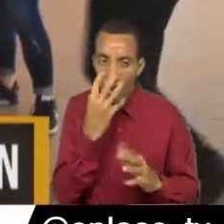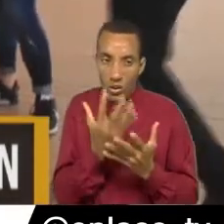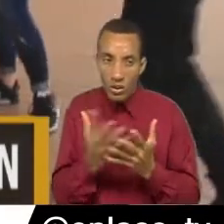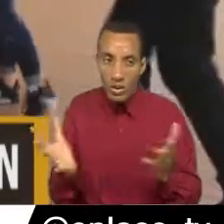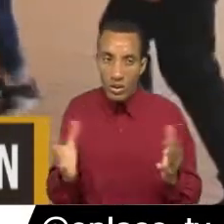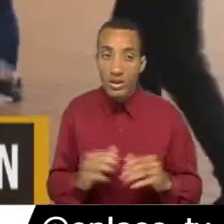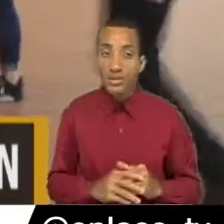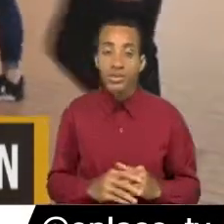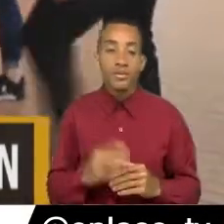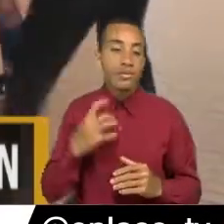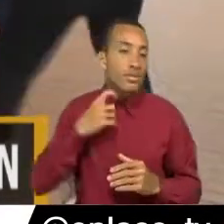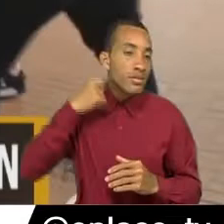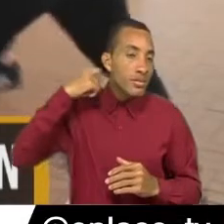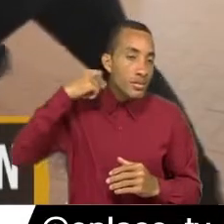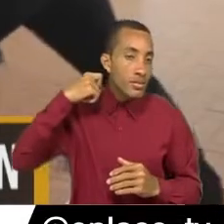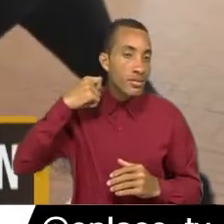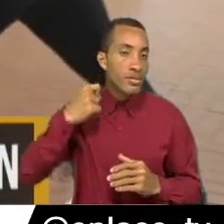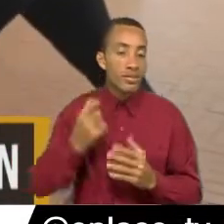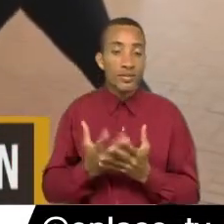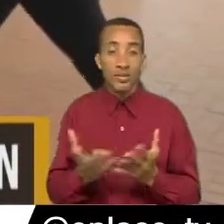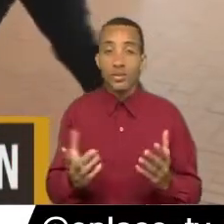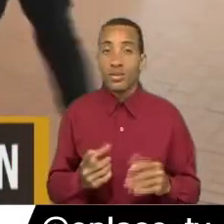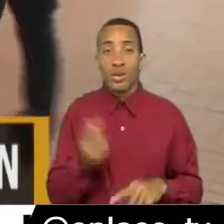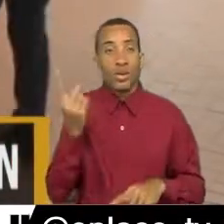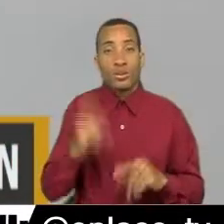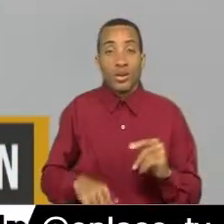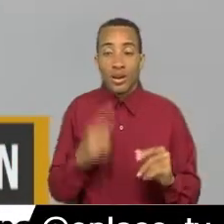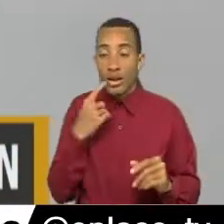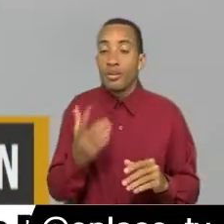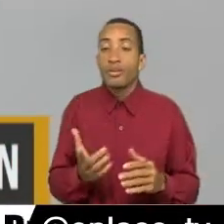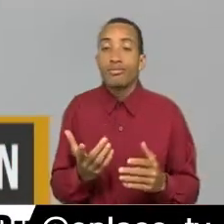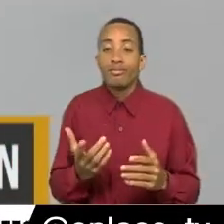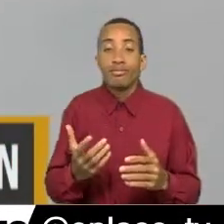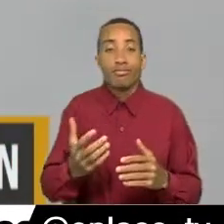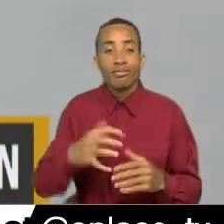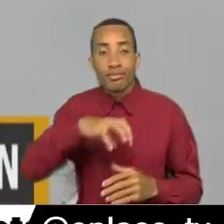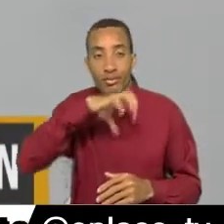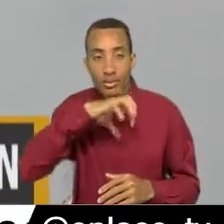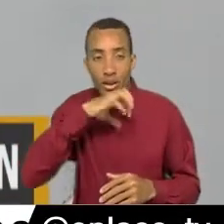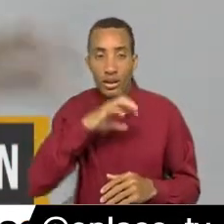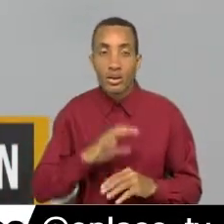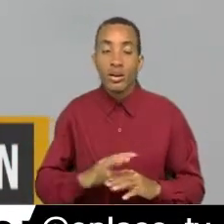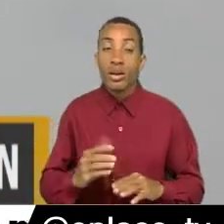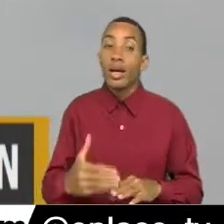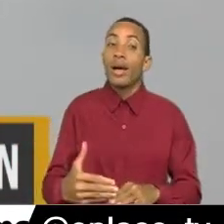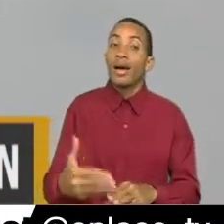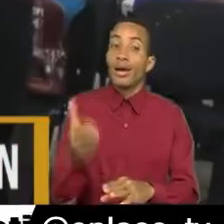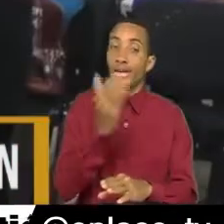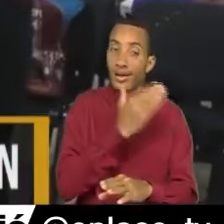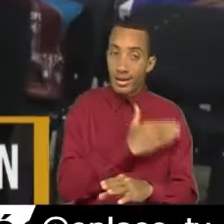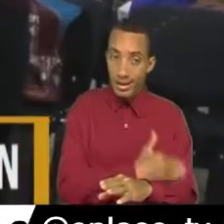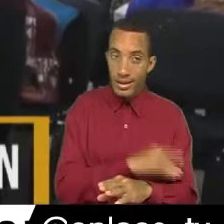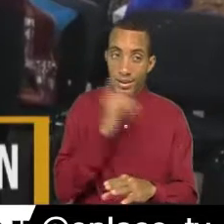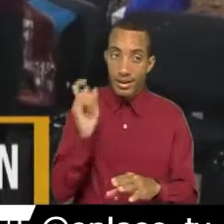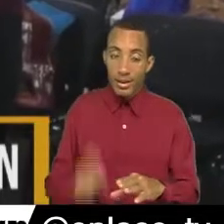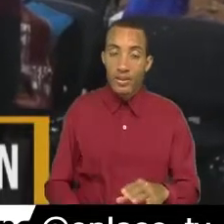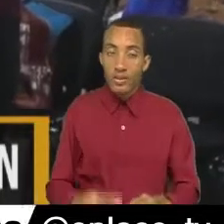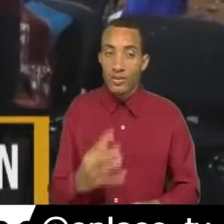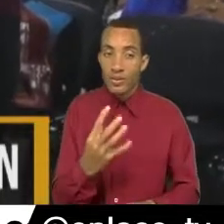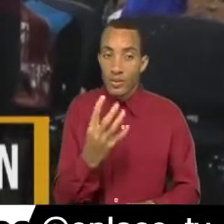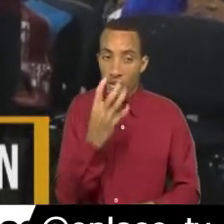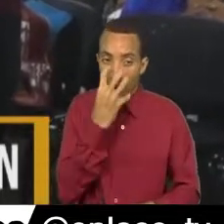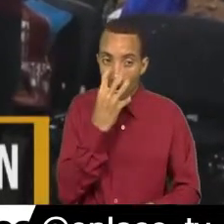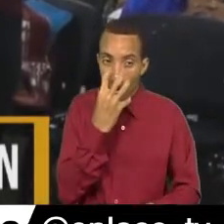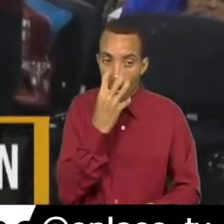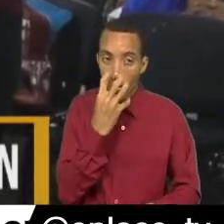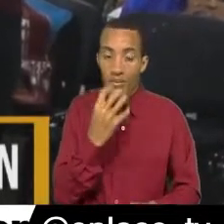sacar de nuestras viviendas a una de nuestras mascotas si antes no le hemos colocado el collar de ahogo,